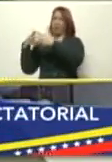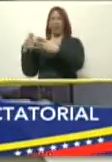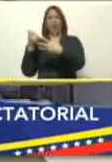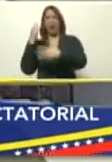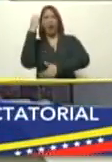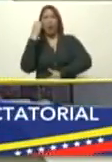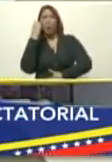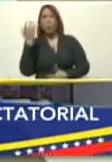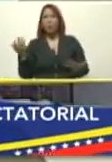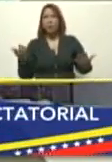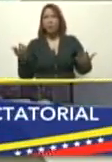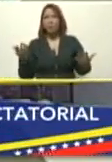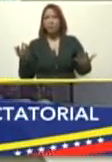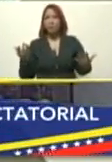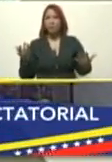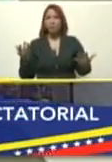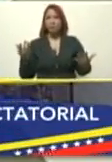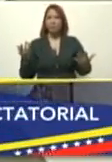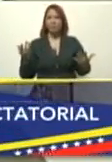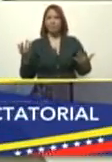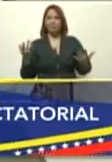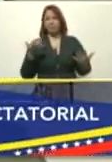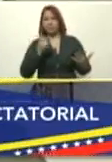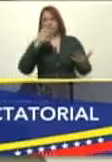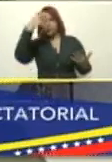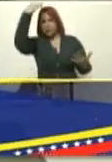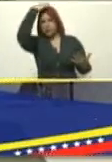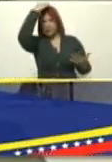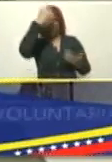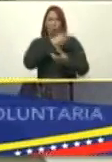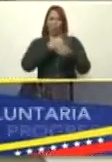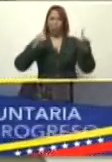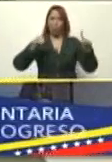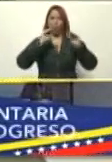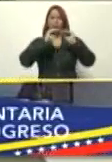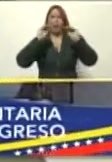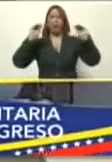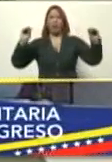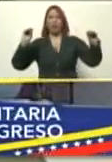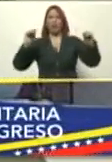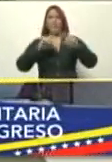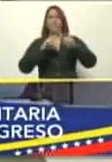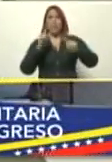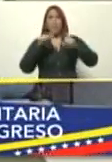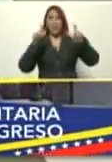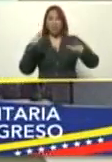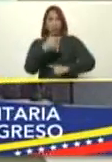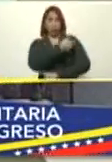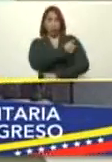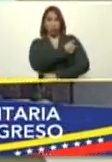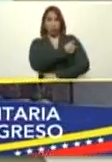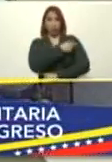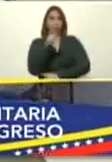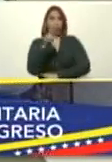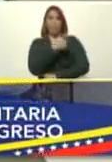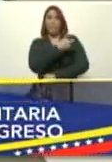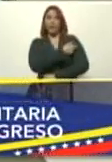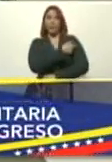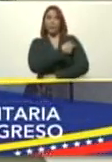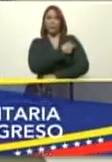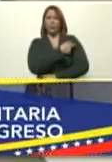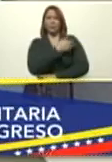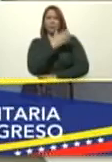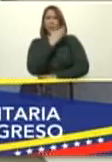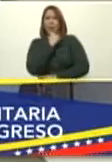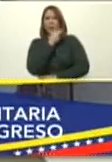Europa son los reinas de las democracias y llaman a la convocatoria para que la gente se vacune, y no se vacuna ni el